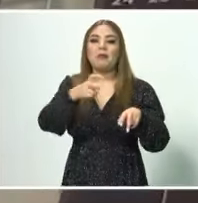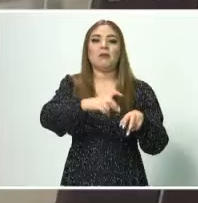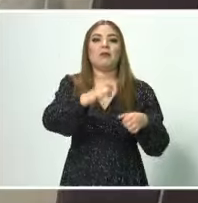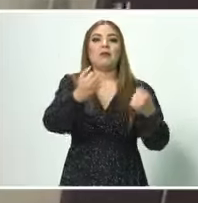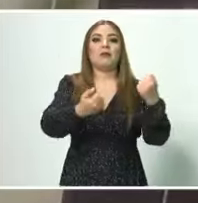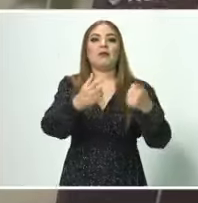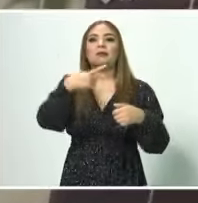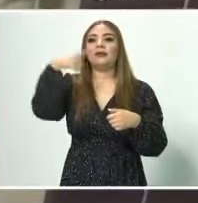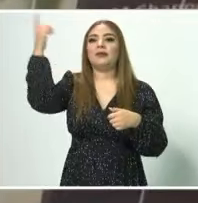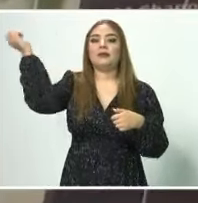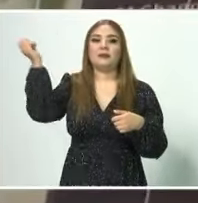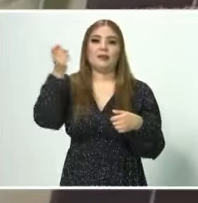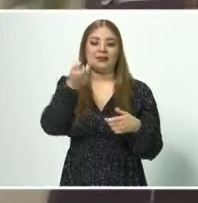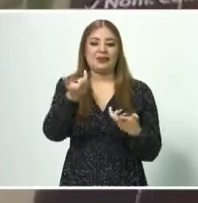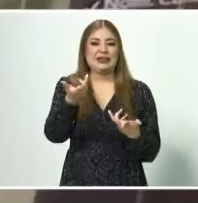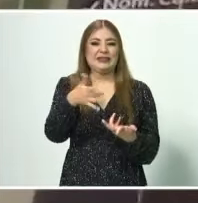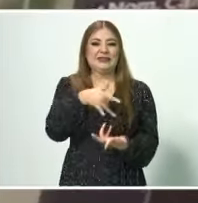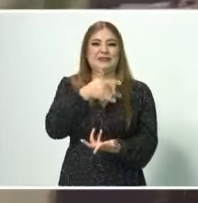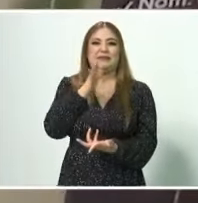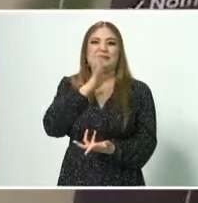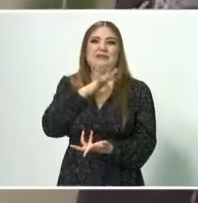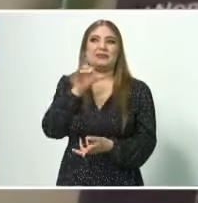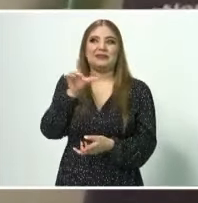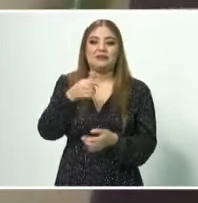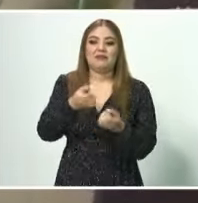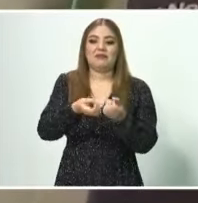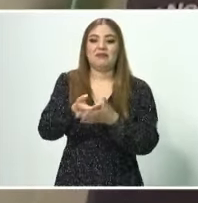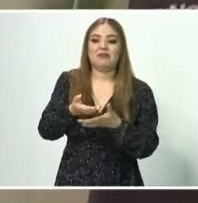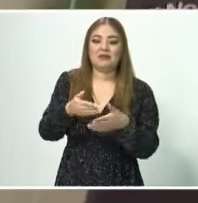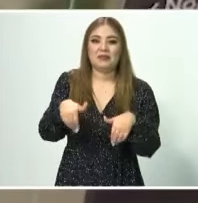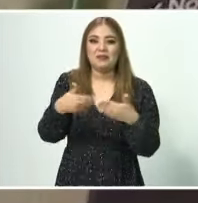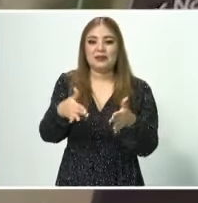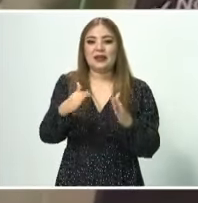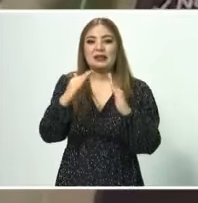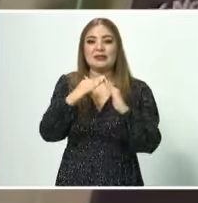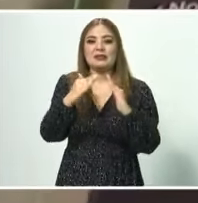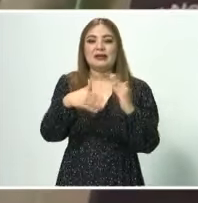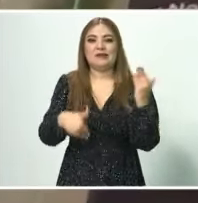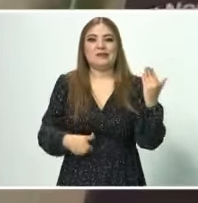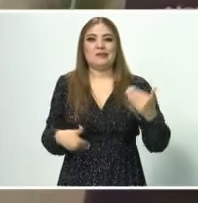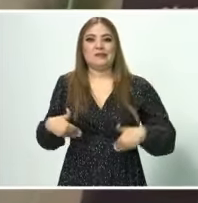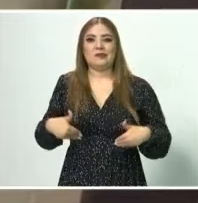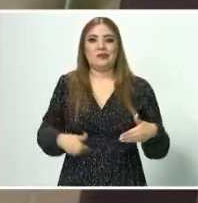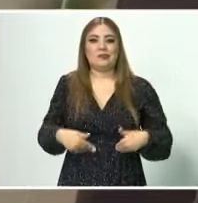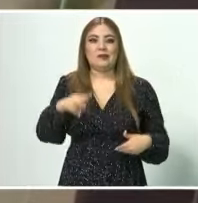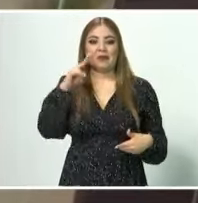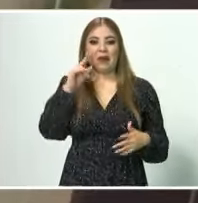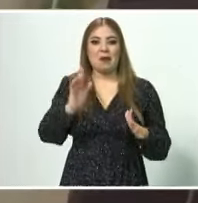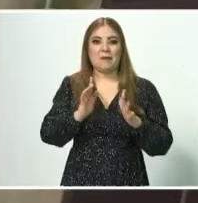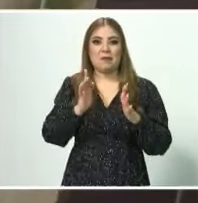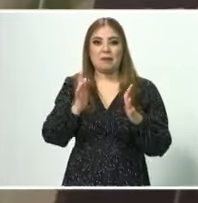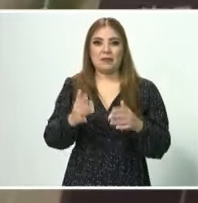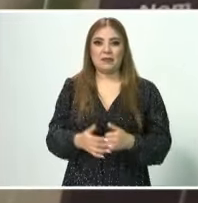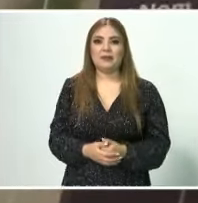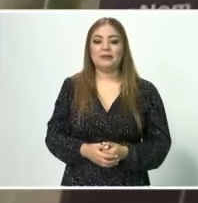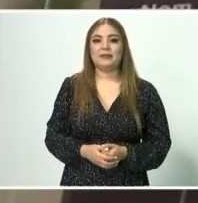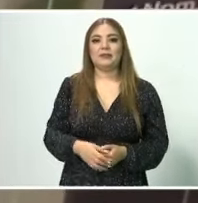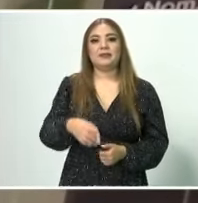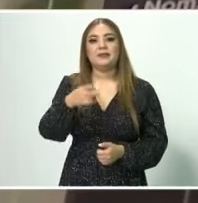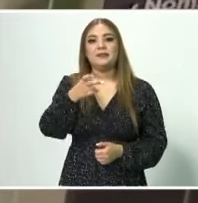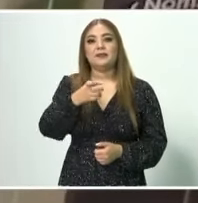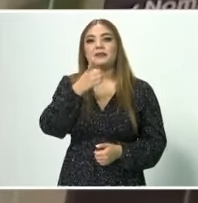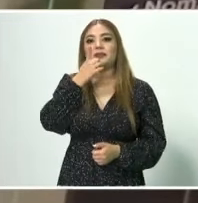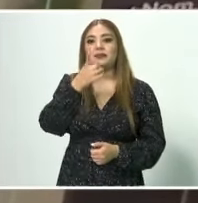situación bastante desagradable al salir de su domicilio y encontrarse con esta sorpresa Cabe hacer mención